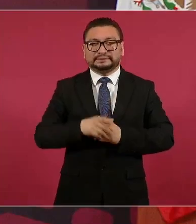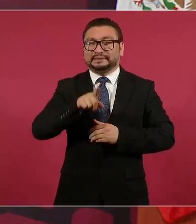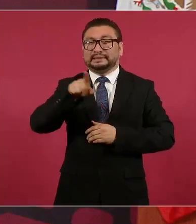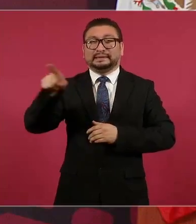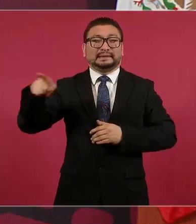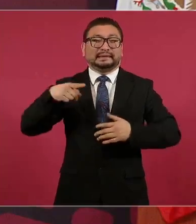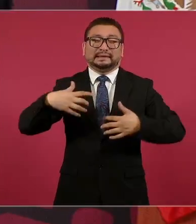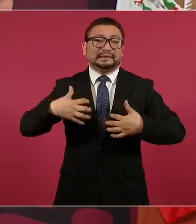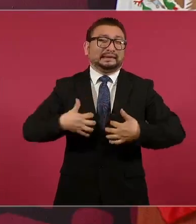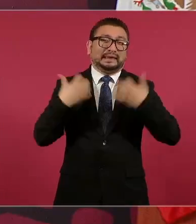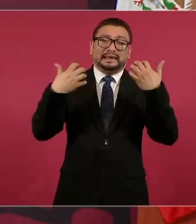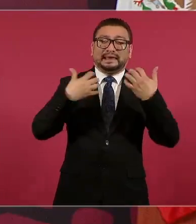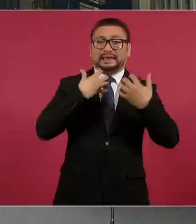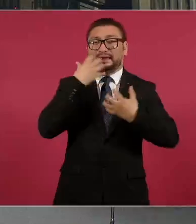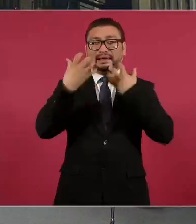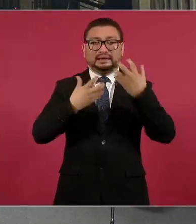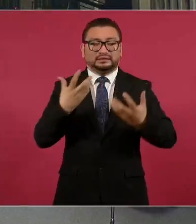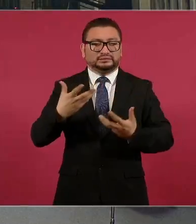Todo un escándalo